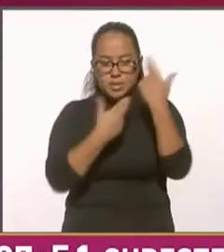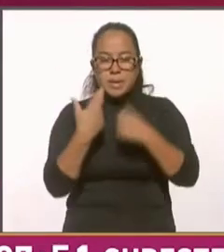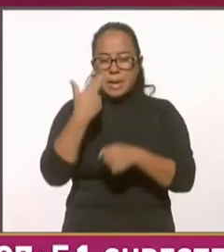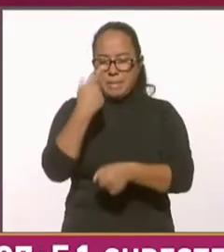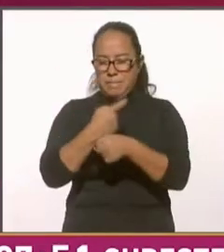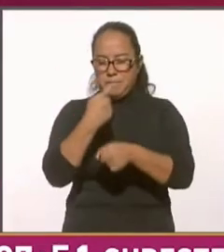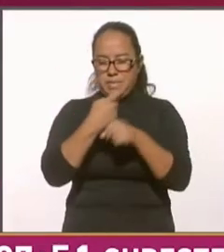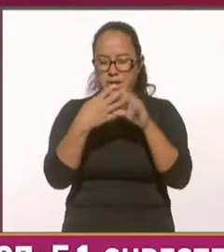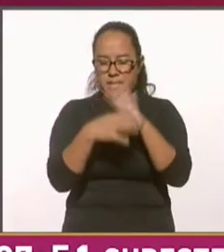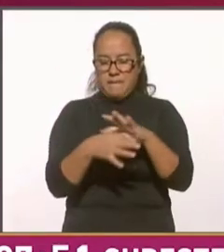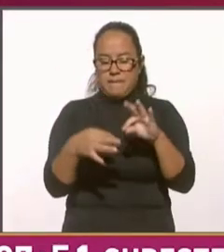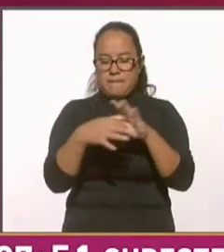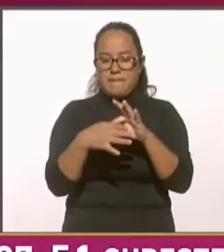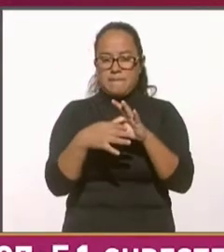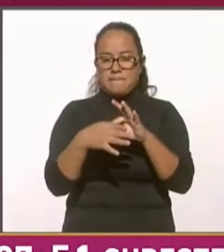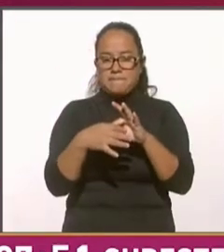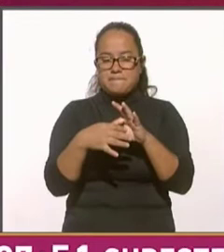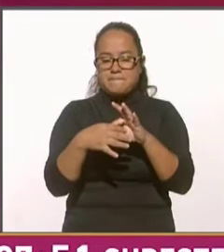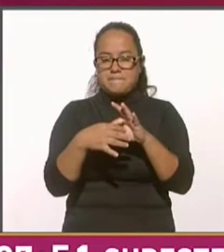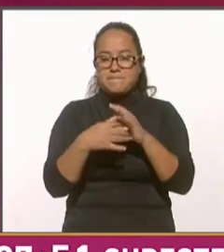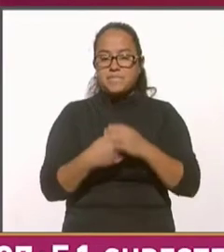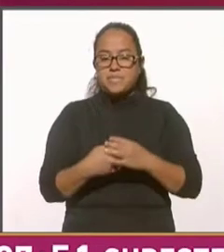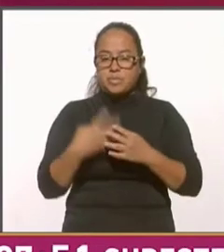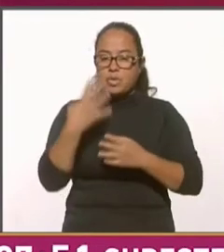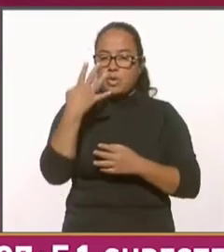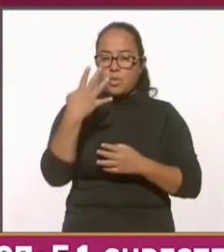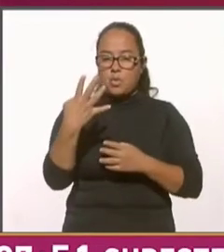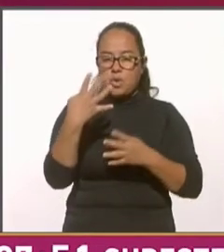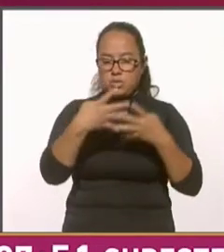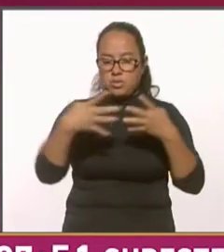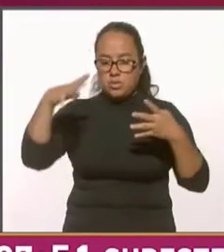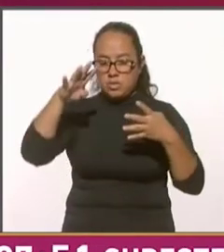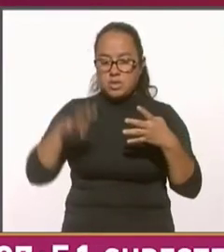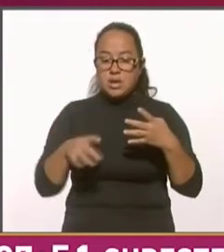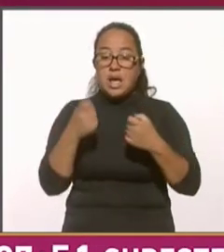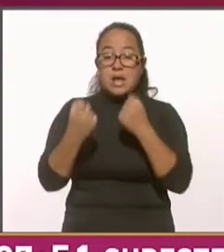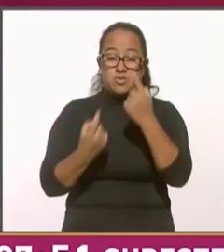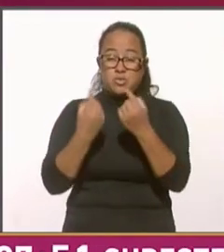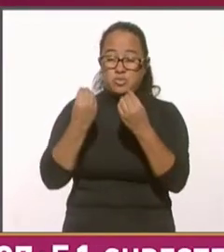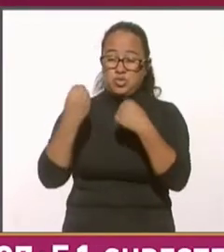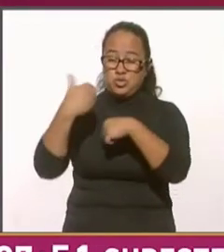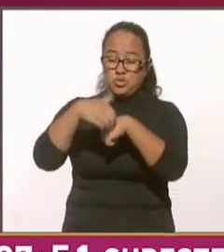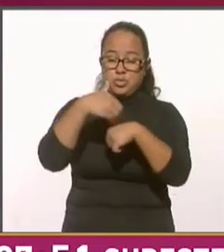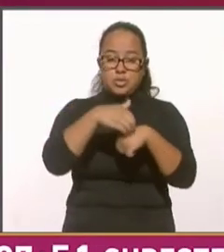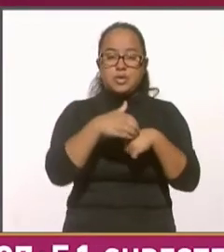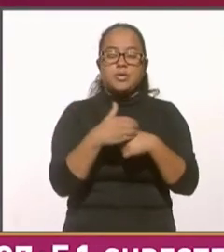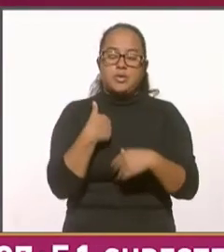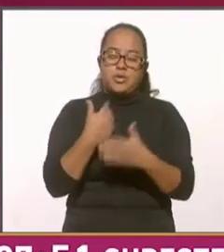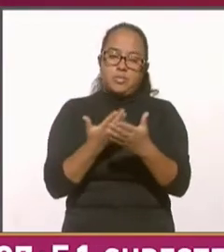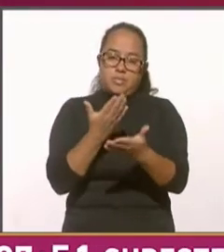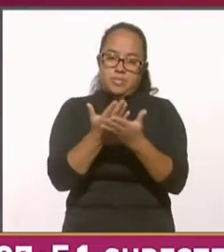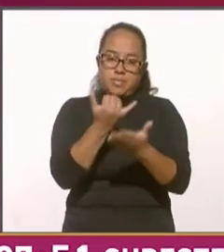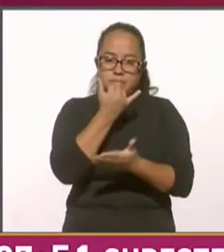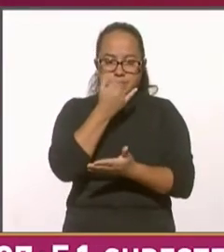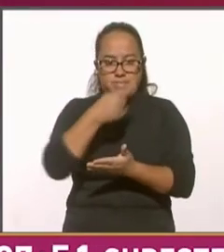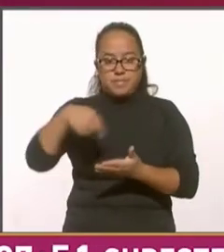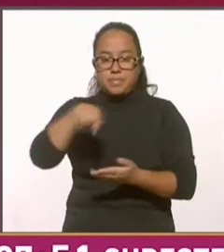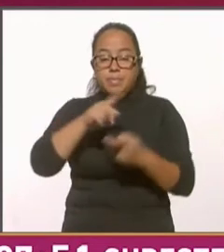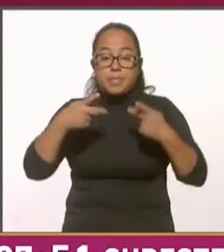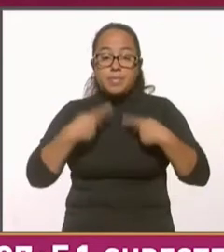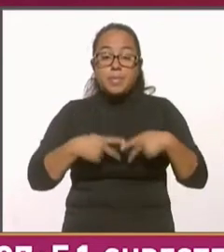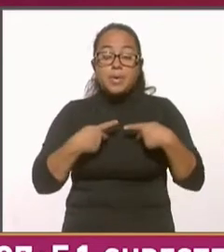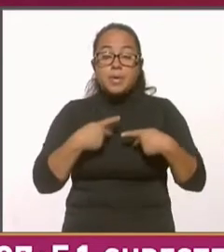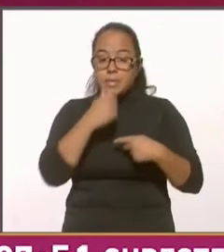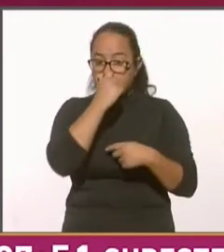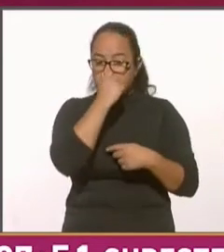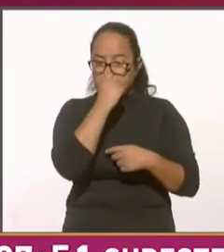número, son 4 tablas, algunas saturadas de números, por ello pido disculpas al público, pero me voy